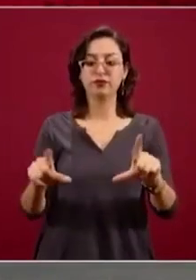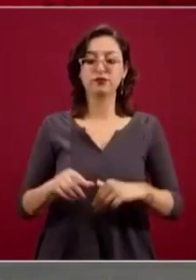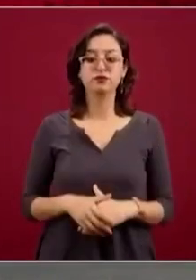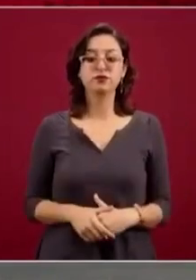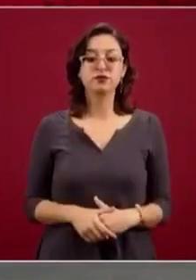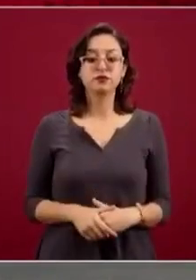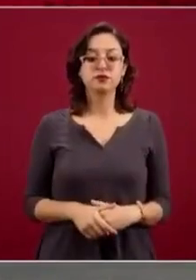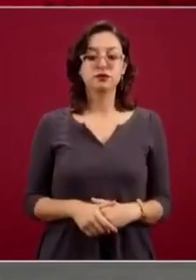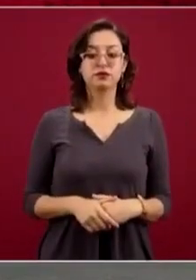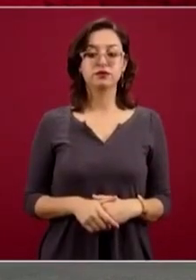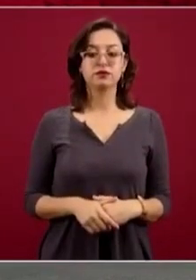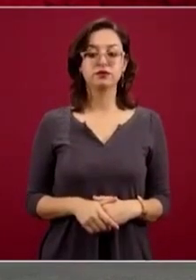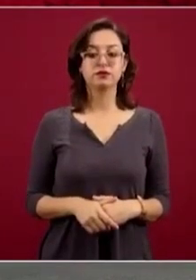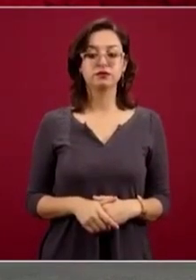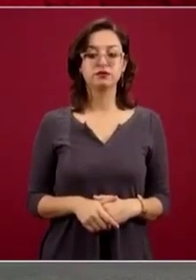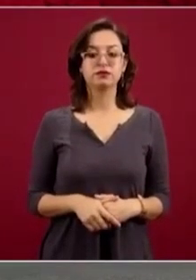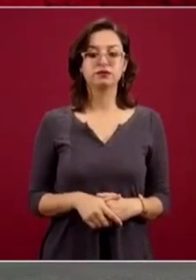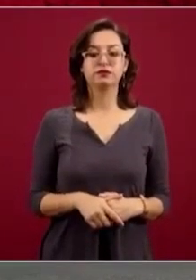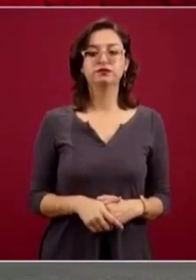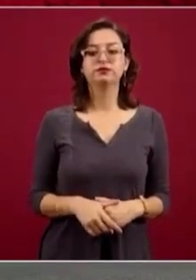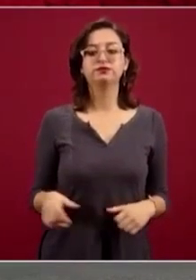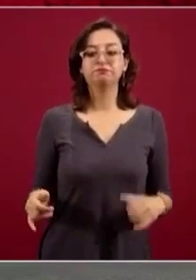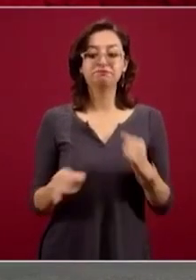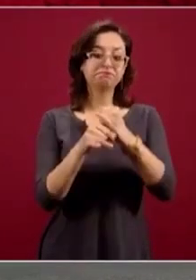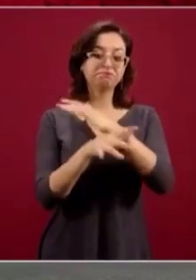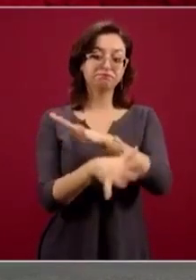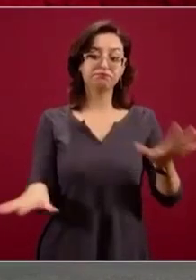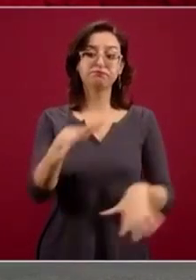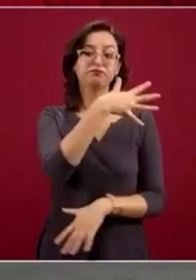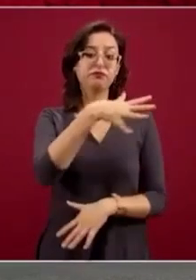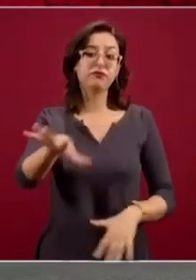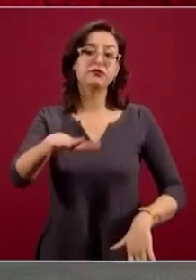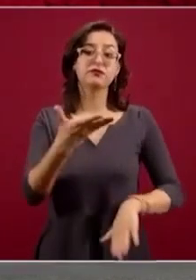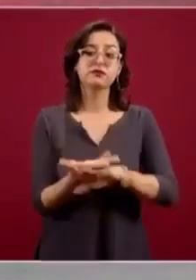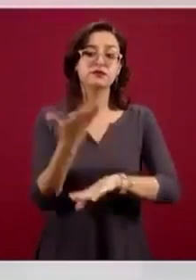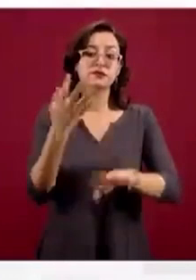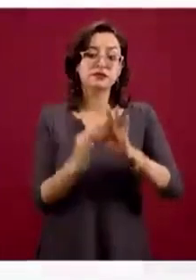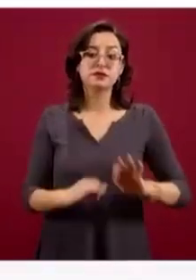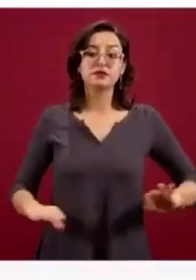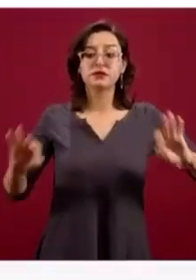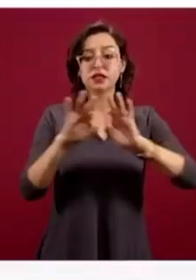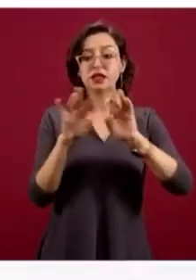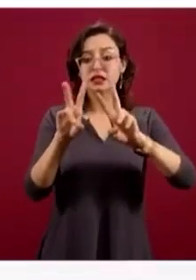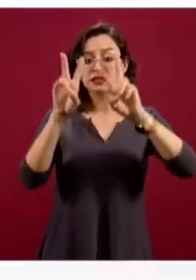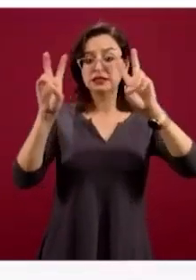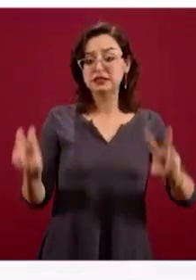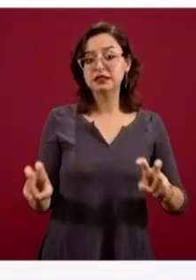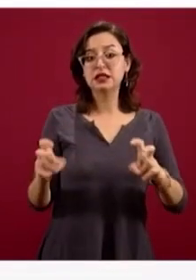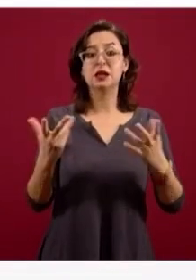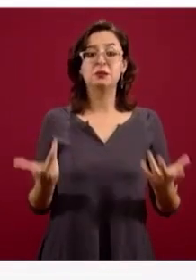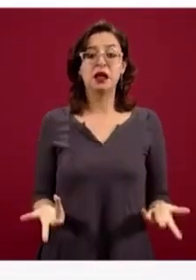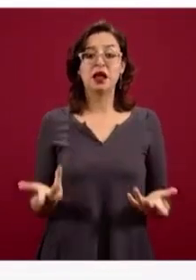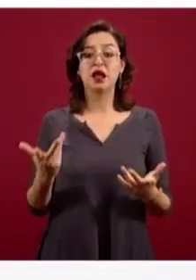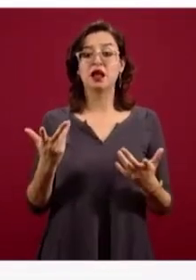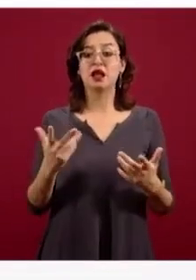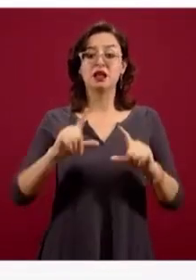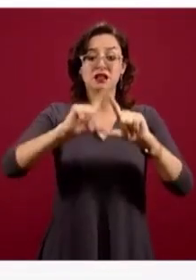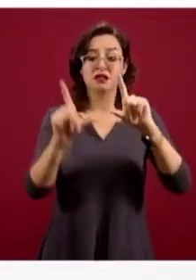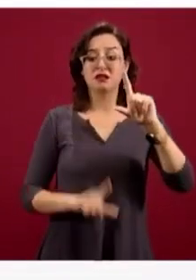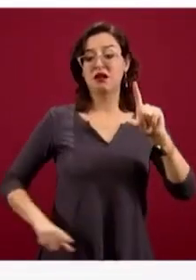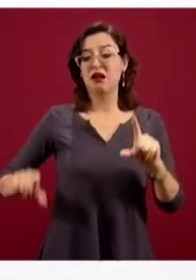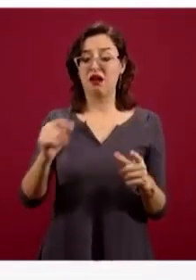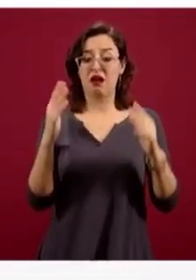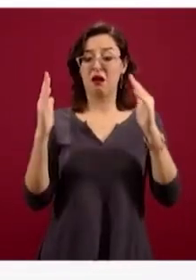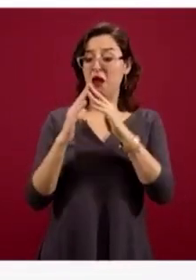damos un dato general importante lo que corresponde a lo que es el rezago habitacional a nivel nacional